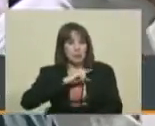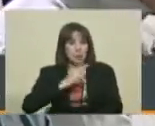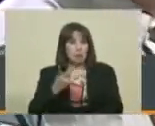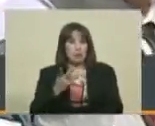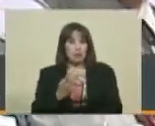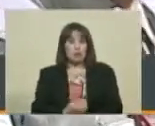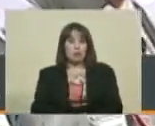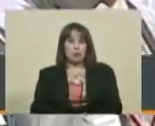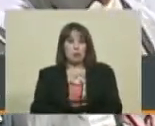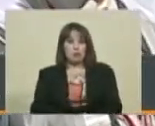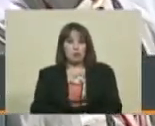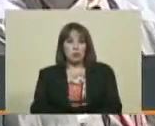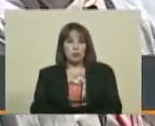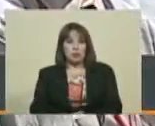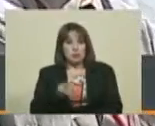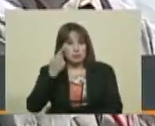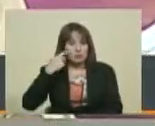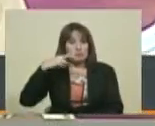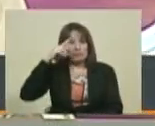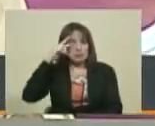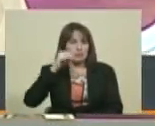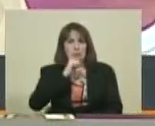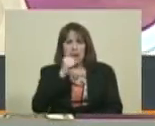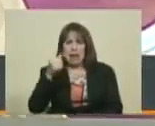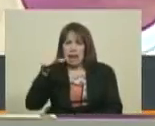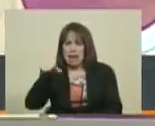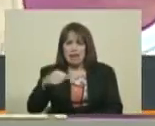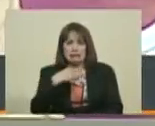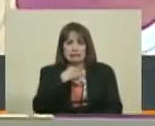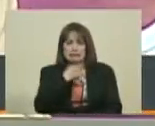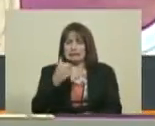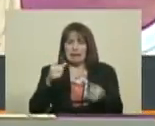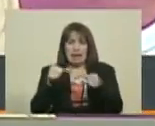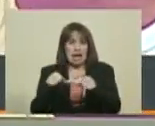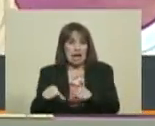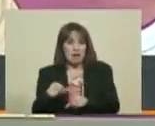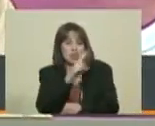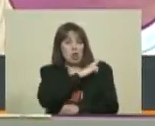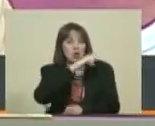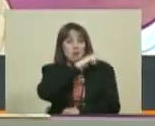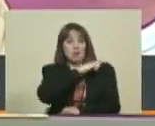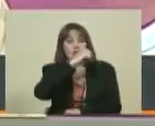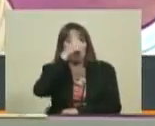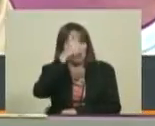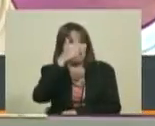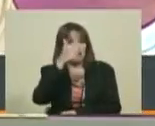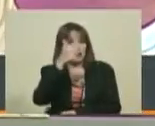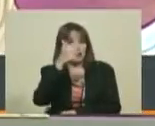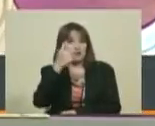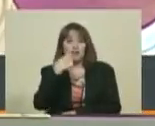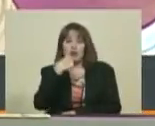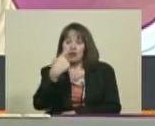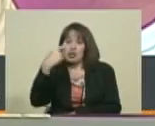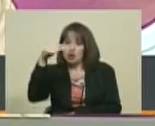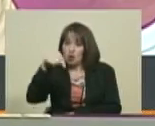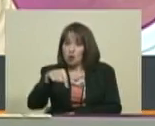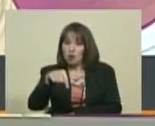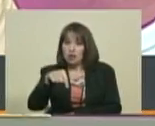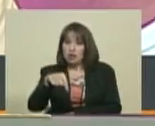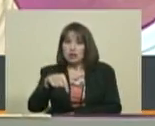Hubo un proceso de descomposición grave de los mandos. Y yo lo digo hoy,